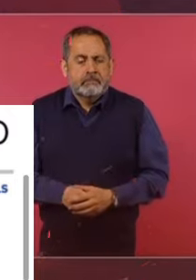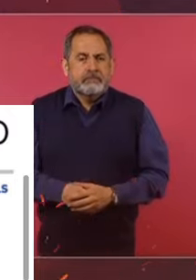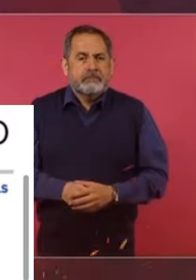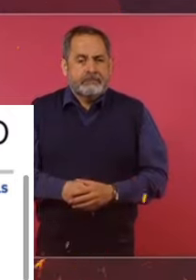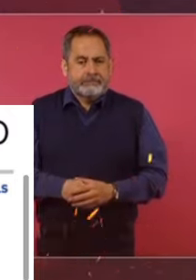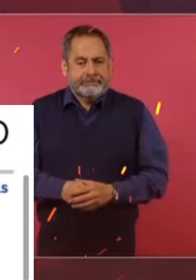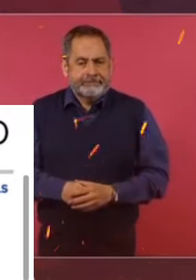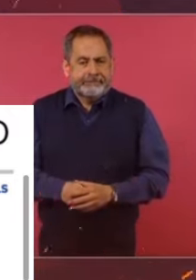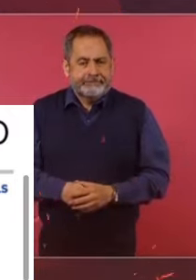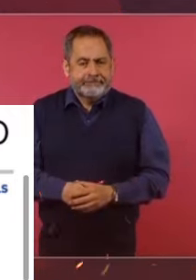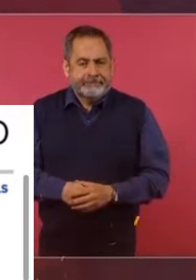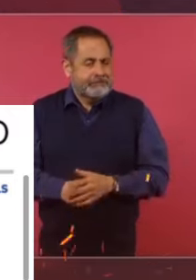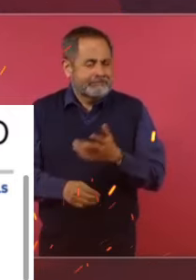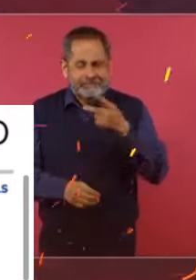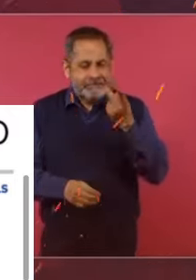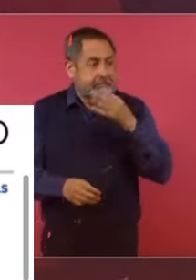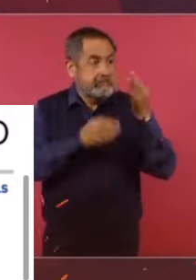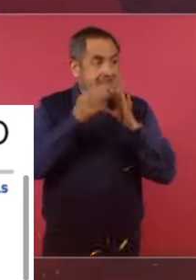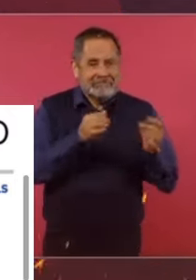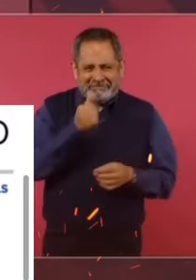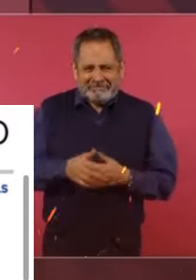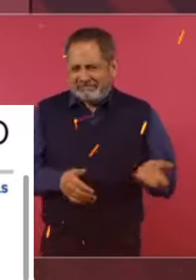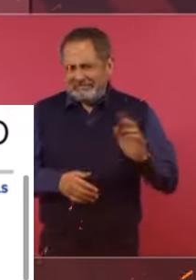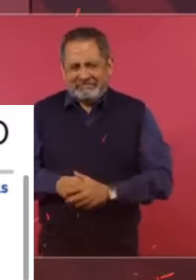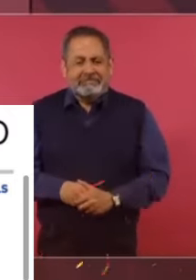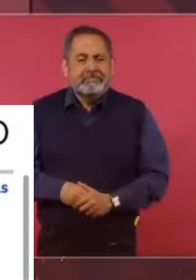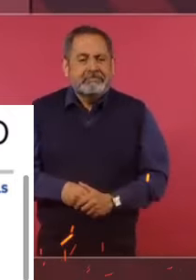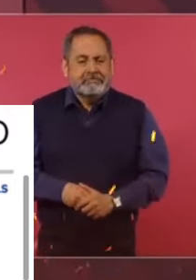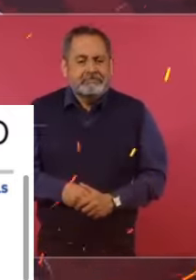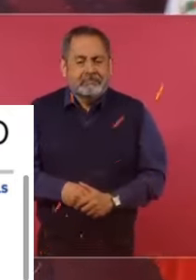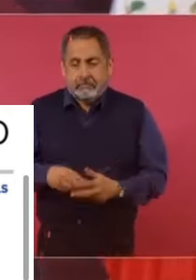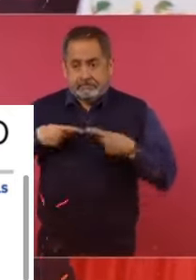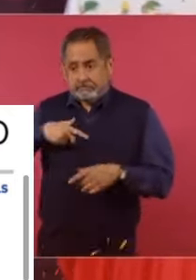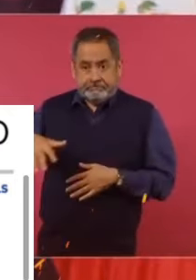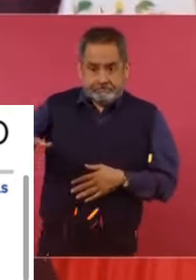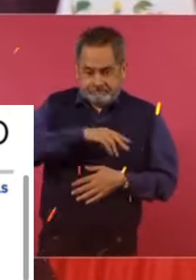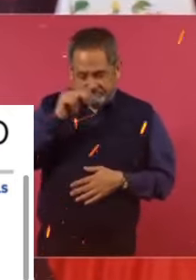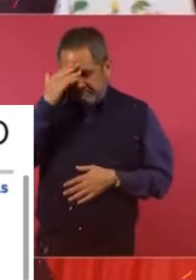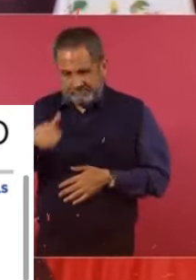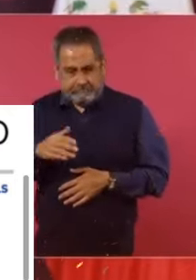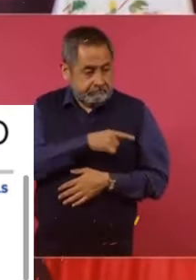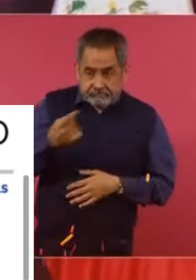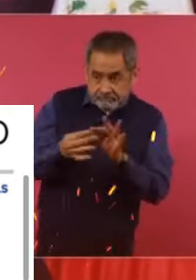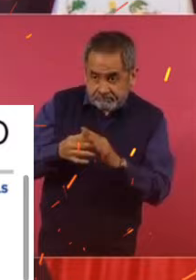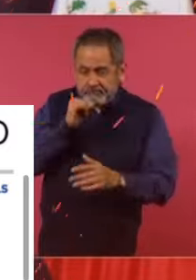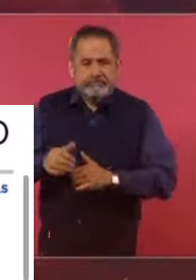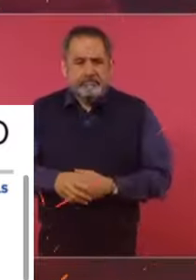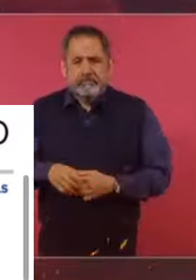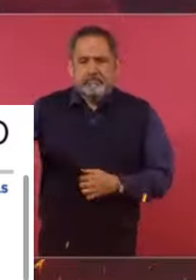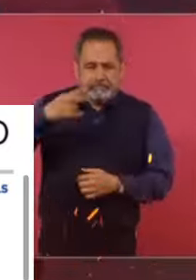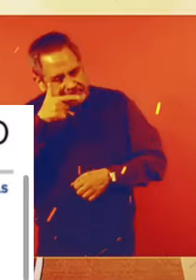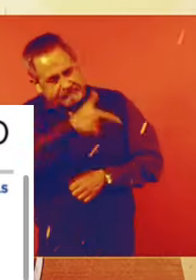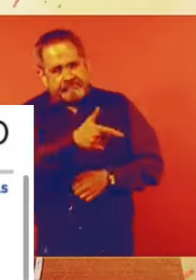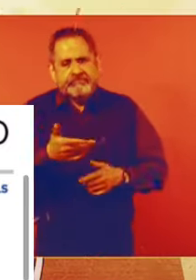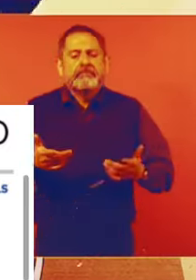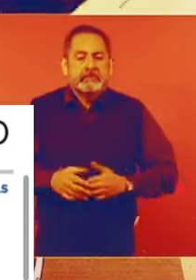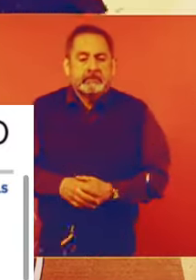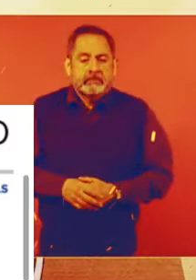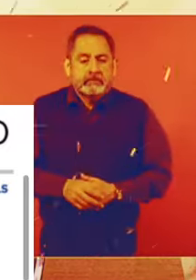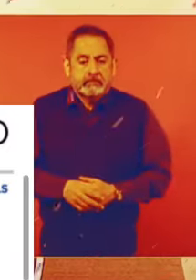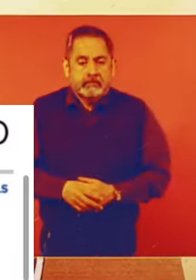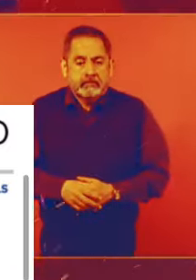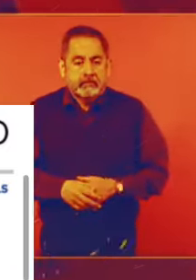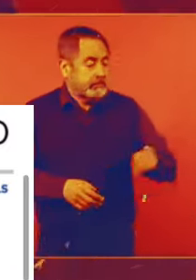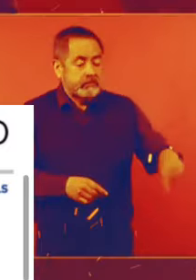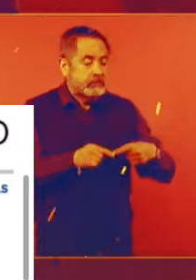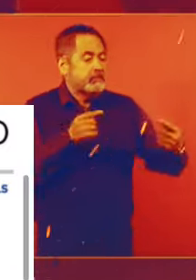siquiera se hizo tanta campaña. El pueblo que es mucha pieza. Está muy avispado. ¿Se dio cuenta? De hecho, se ayudaron